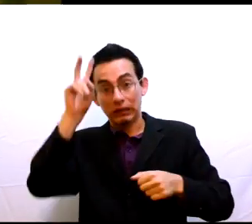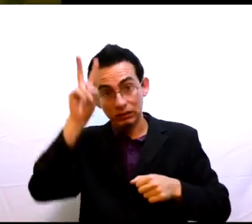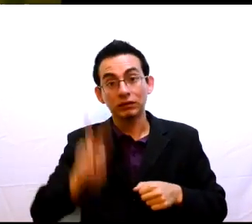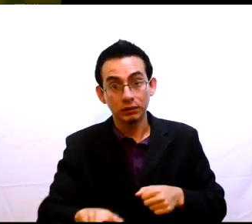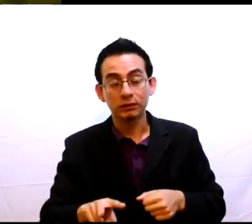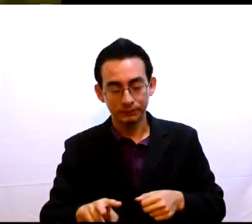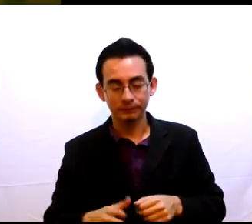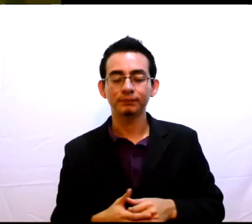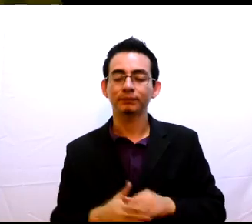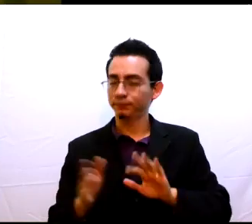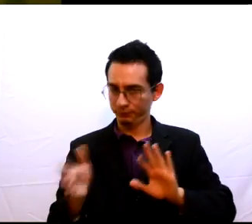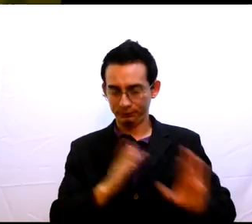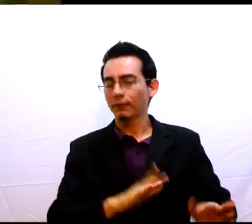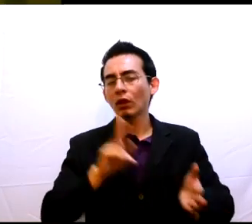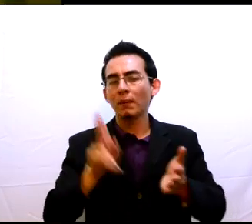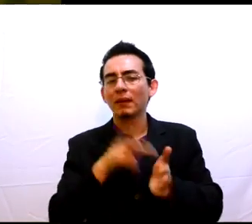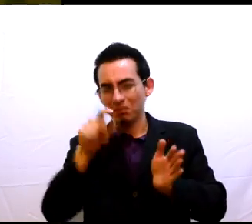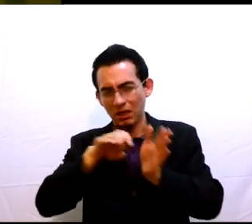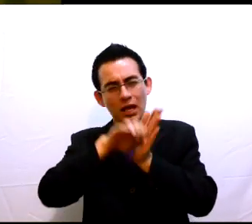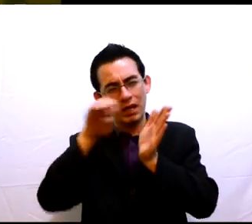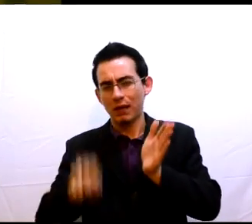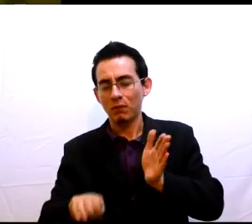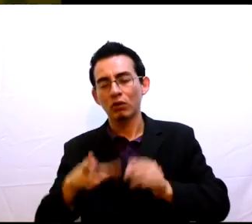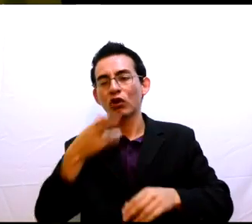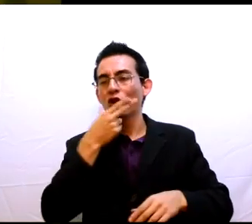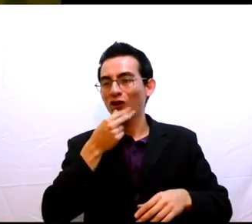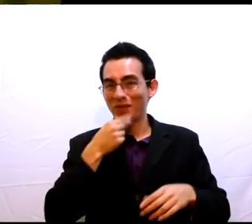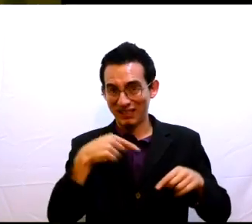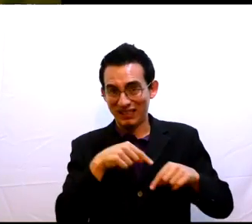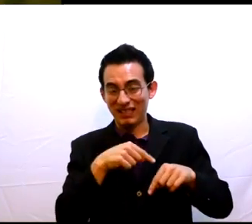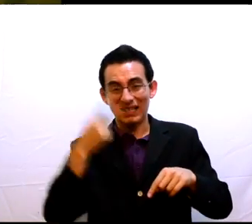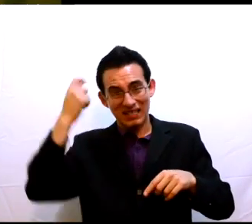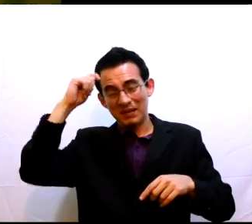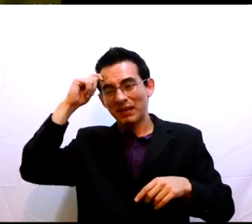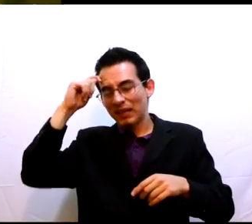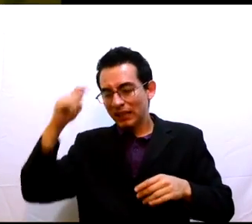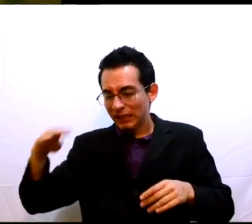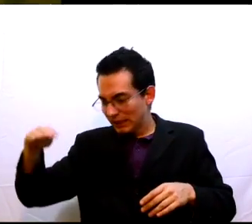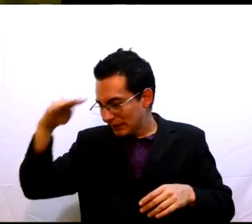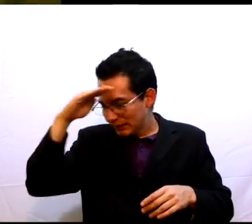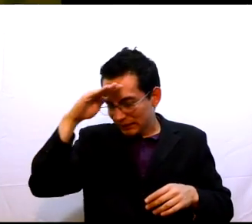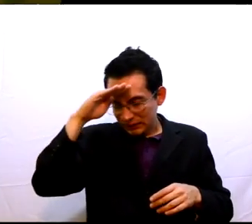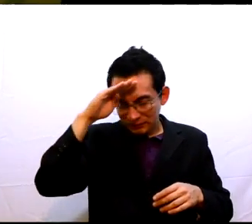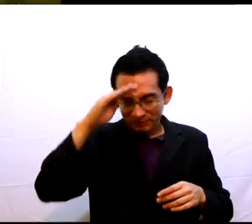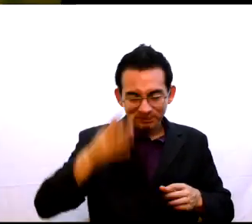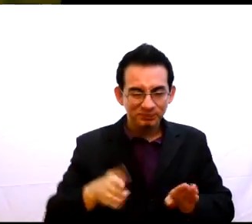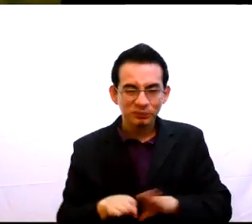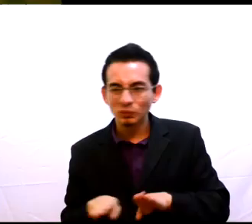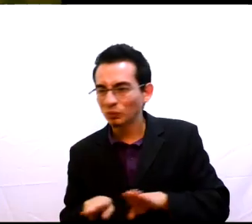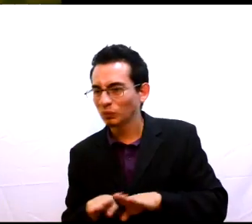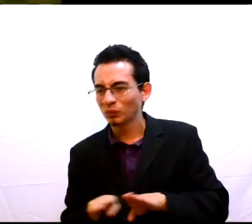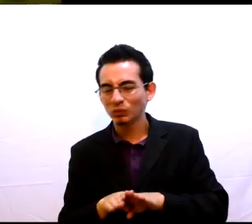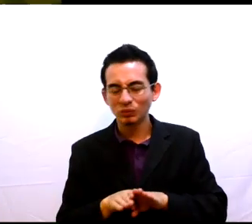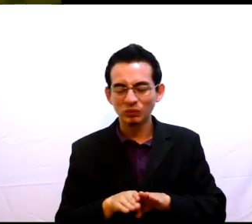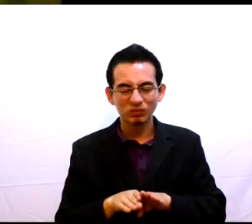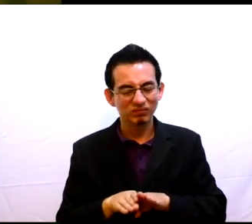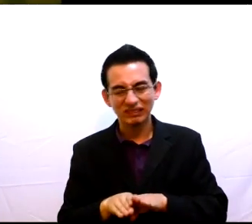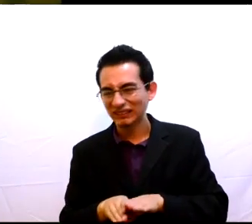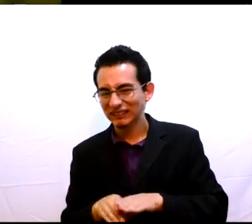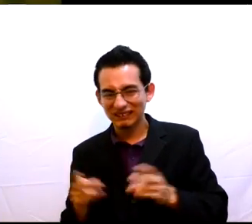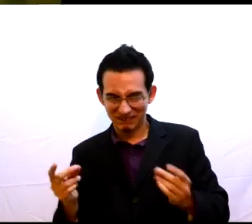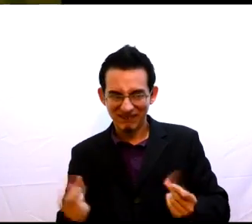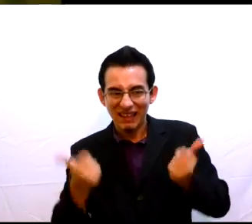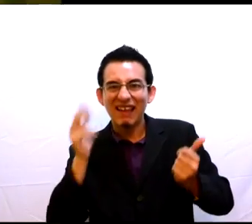fue alabado por su amo por haber obrado sagazmente por haber obrado astutamente